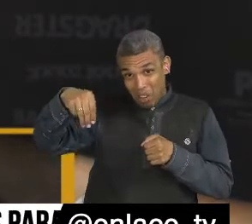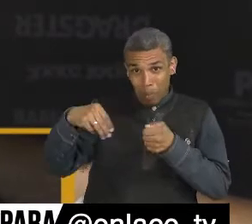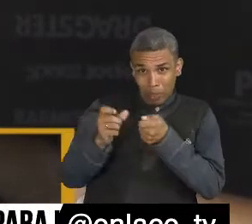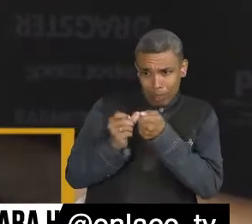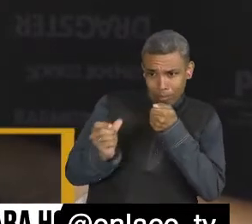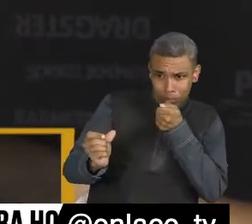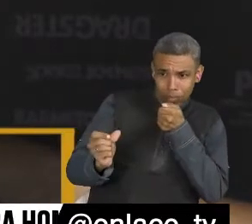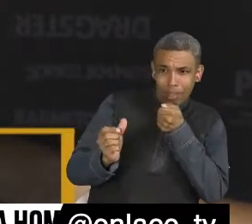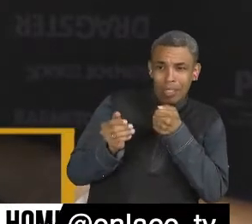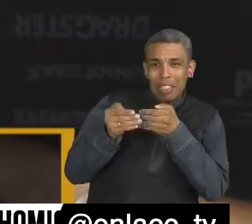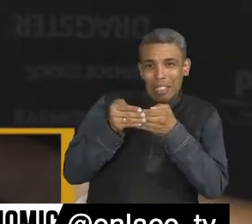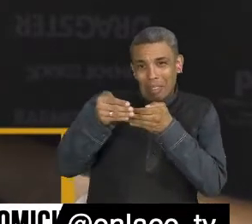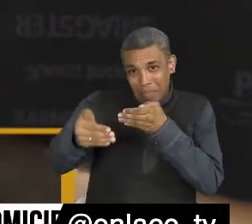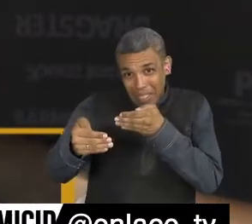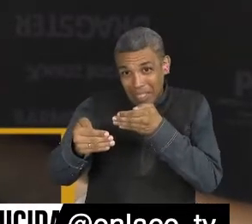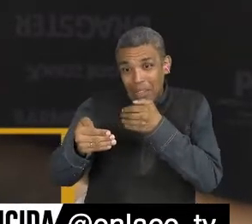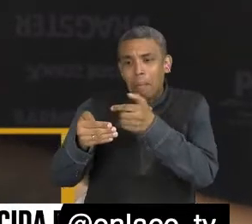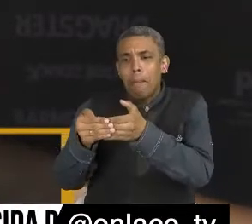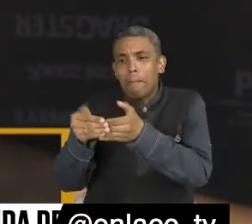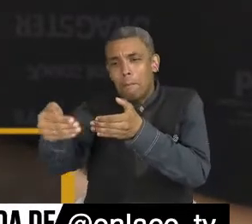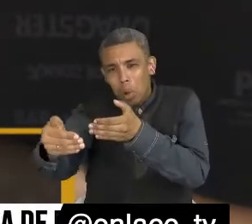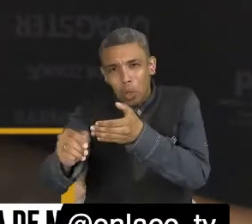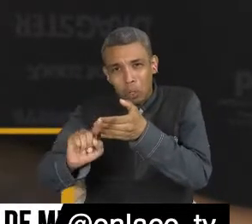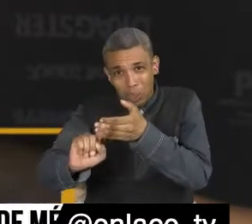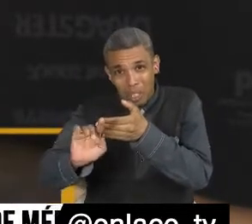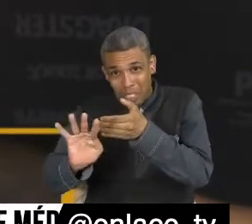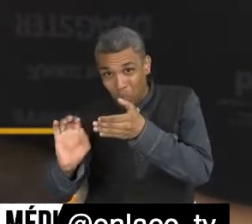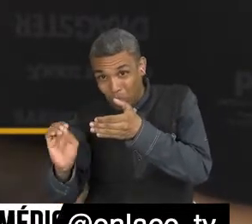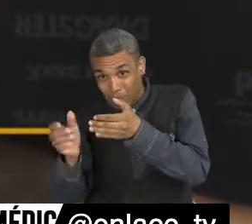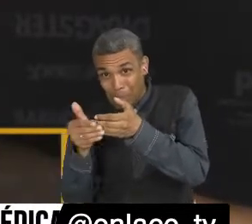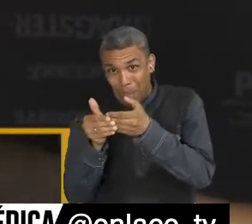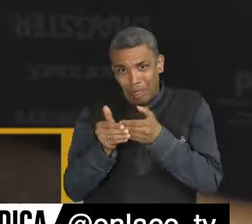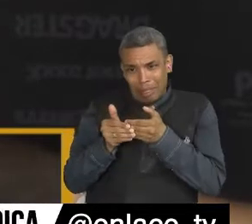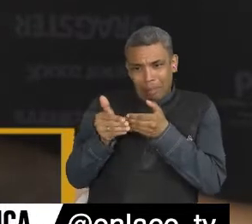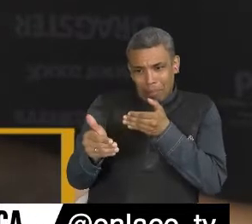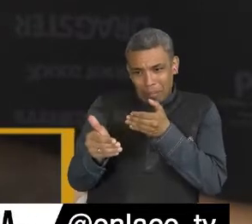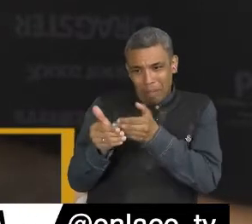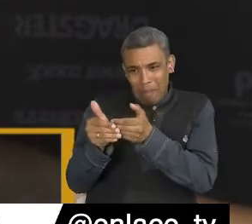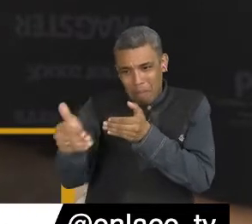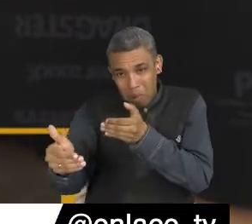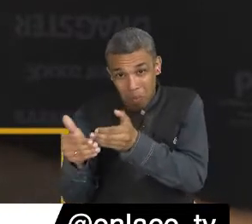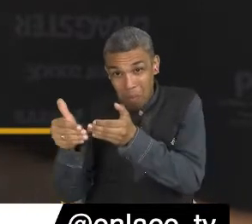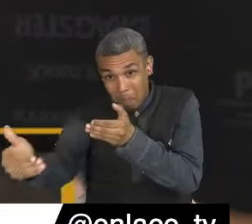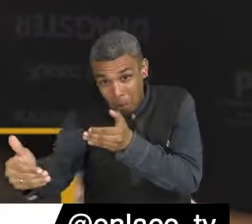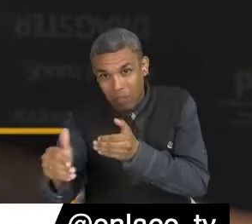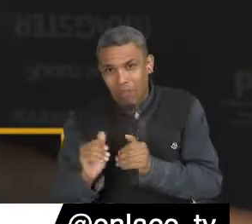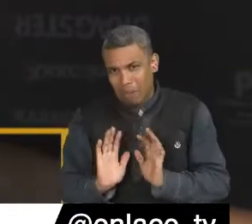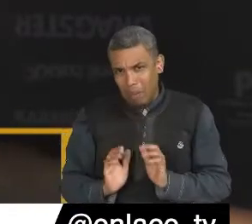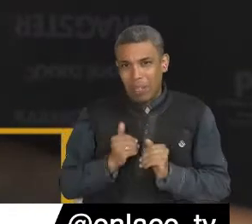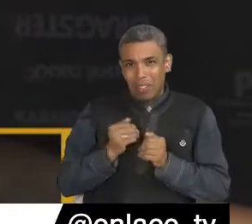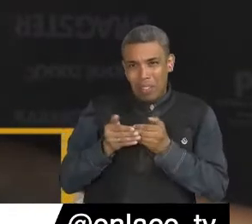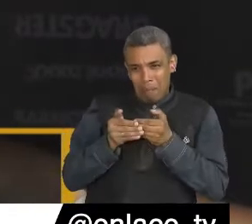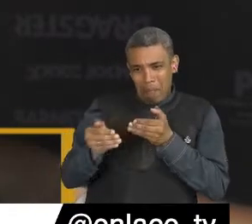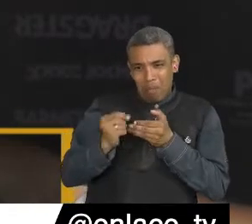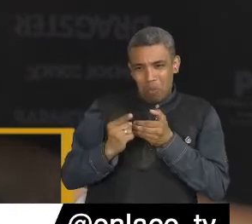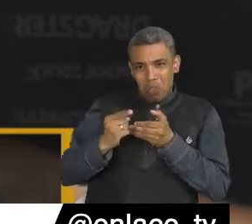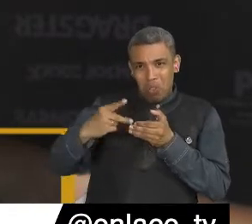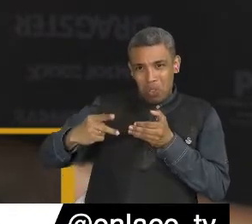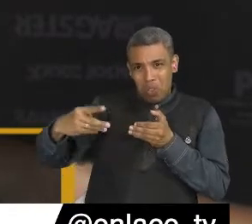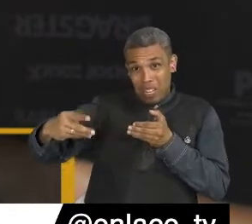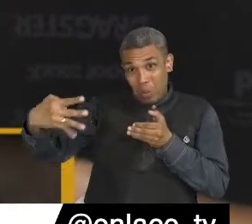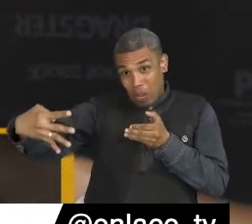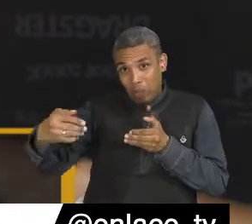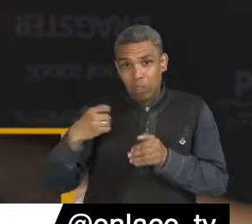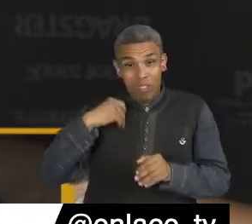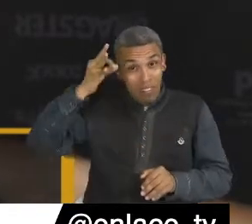distancia. La hacemos en 25 kilómetros hora. Y esperamos pues encontrar inclemente